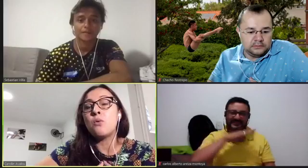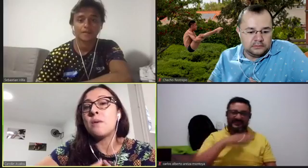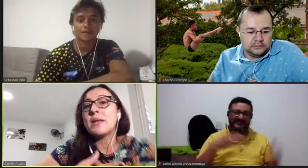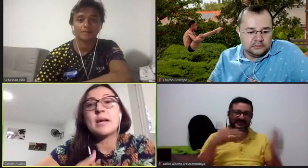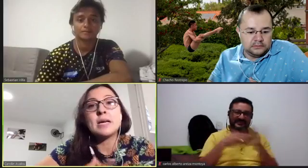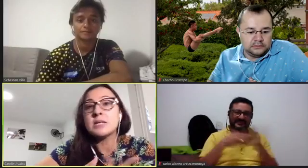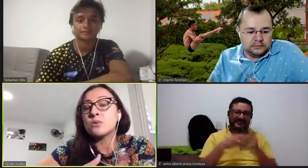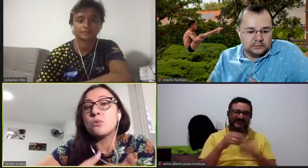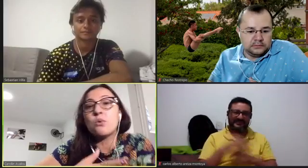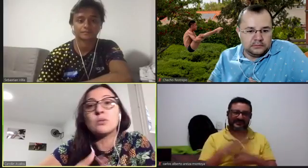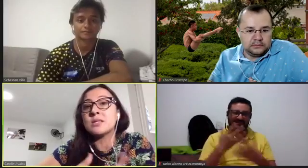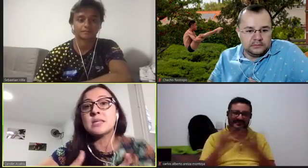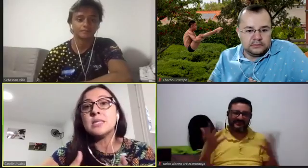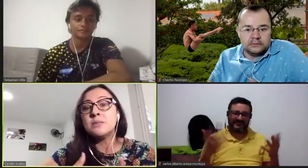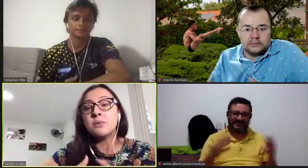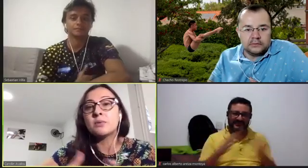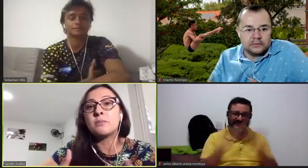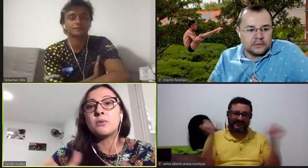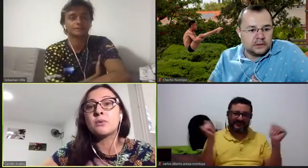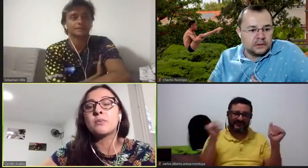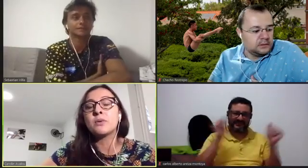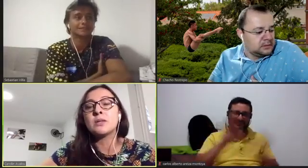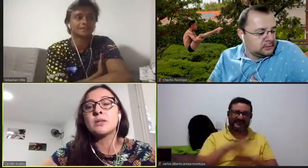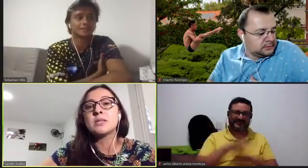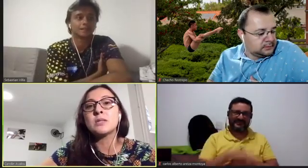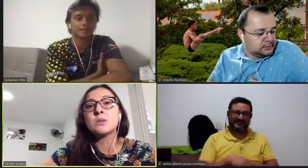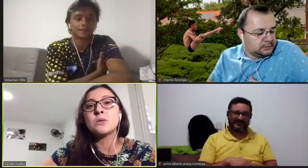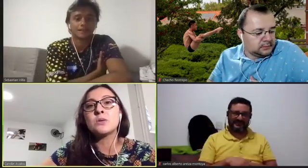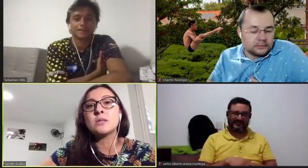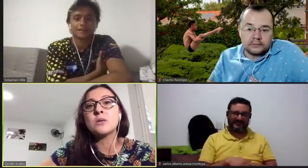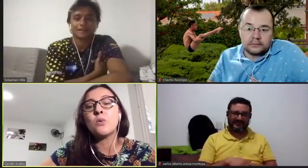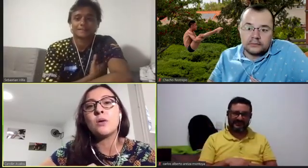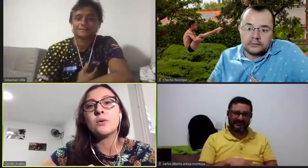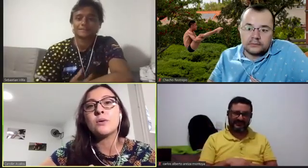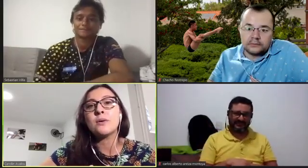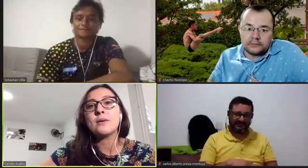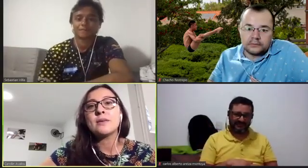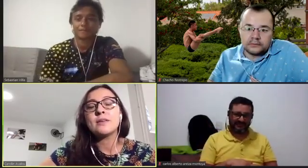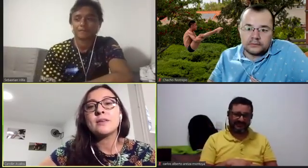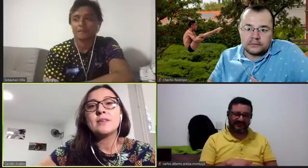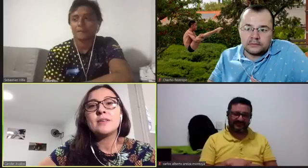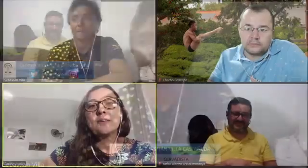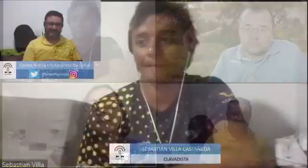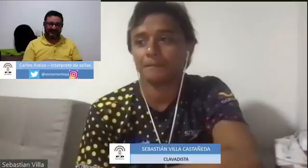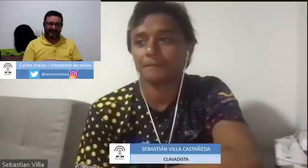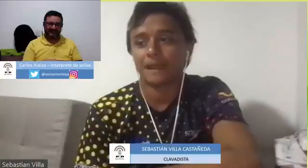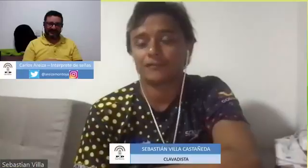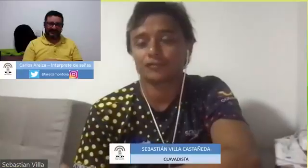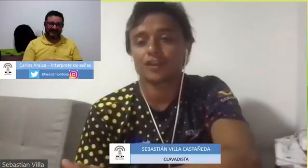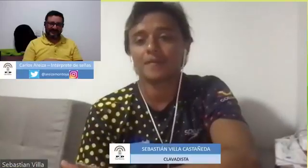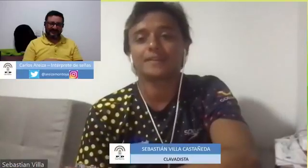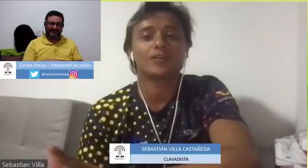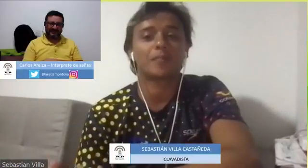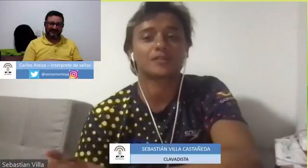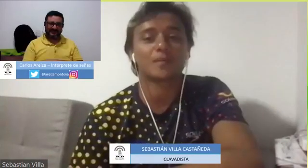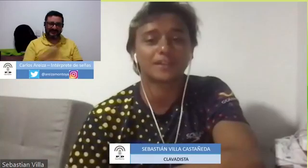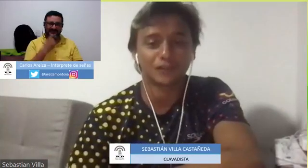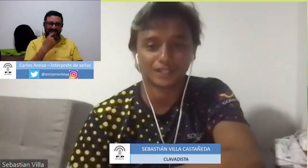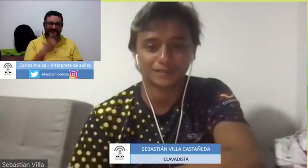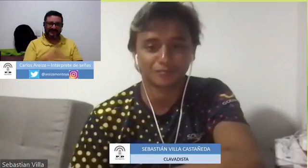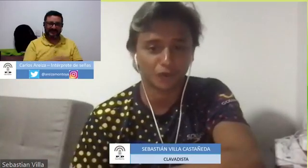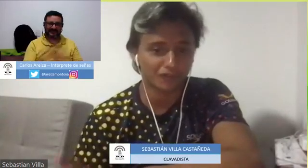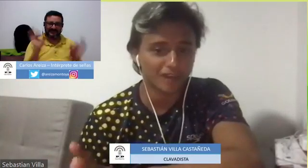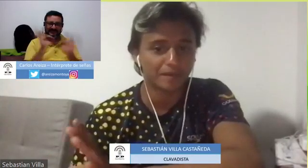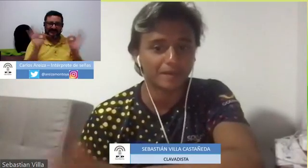o amenazas o cosas así por esa situación con ese jugador. Vea, afortunadamente no pasó a